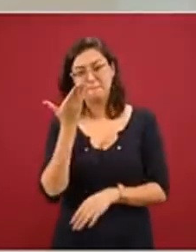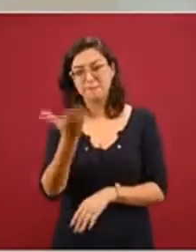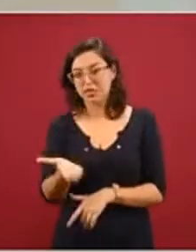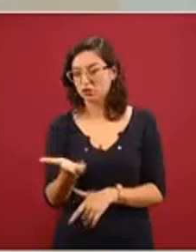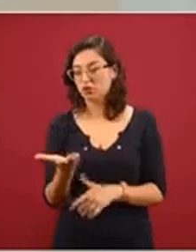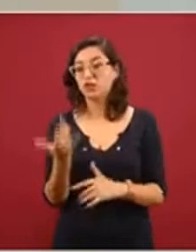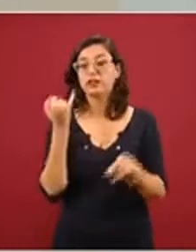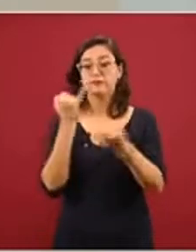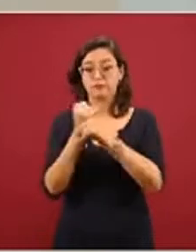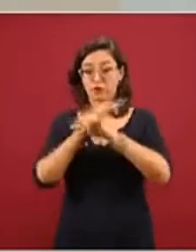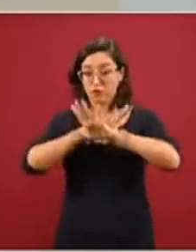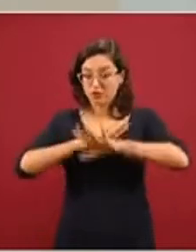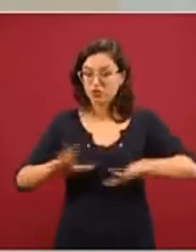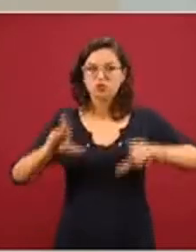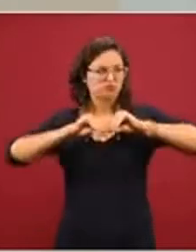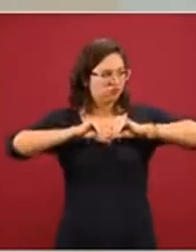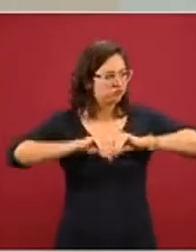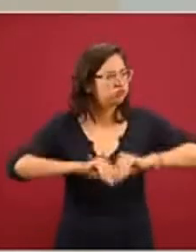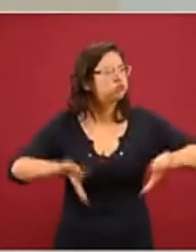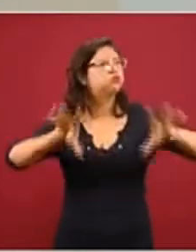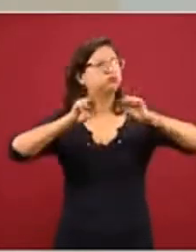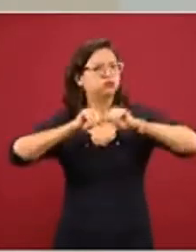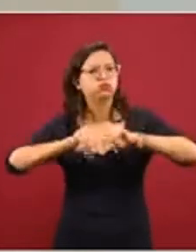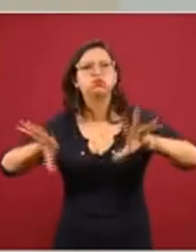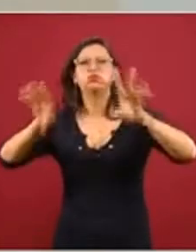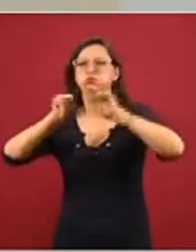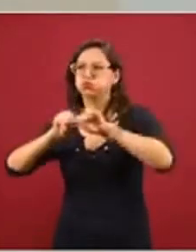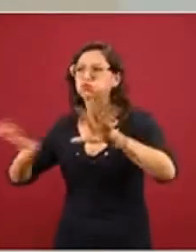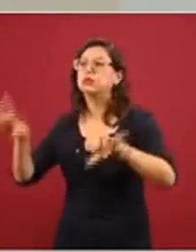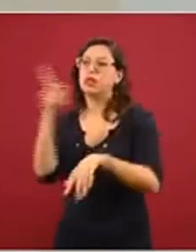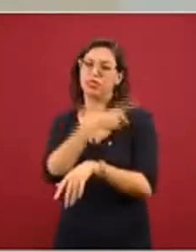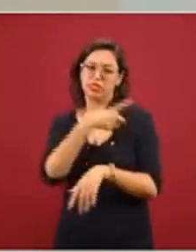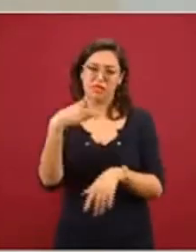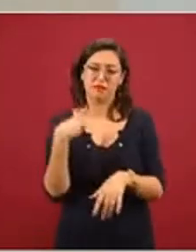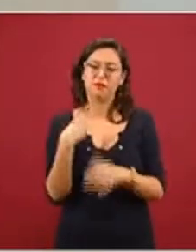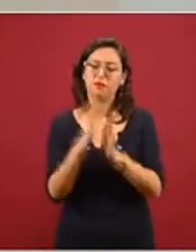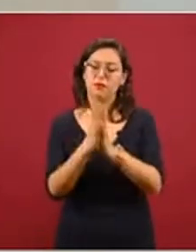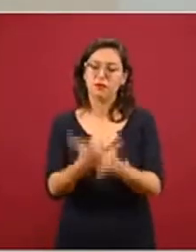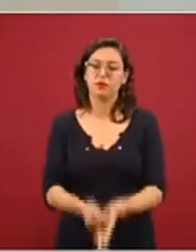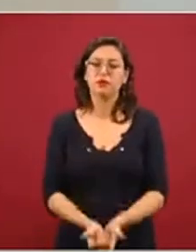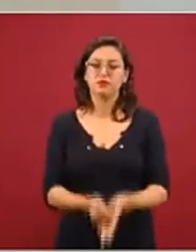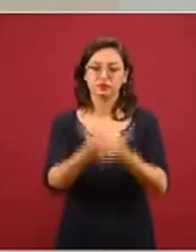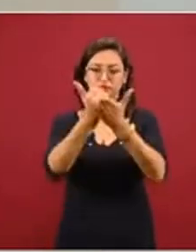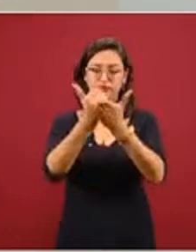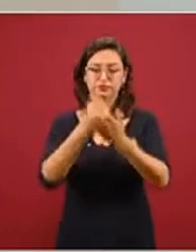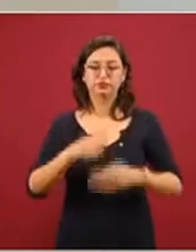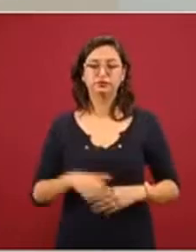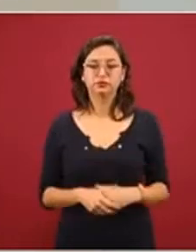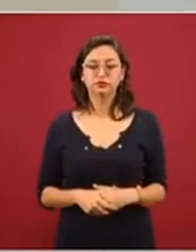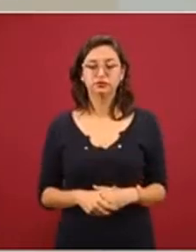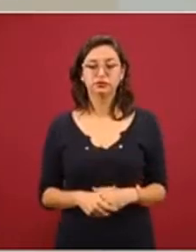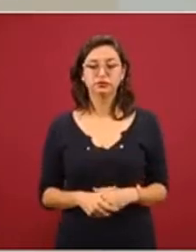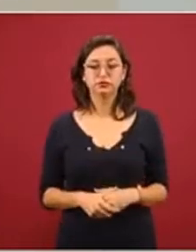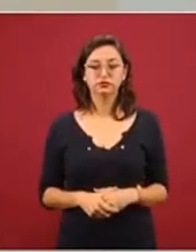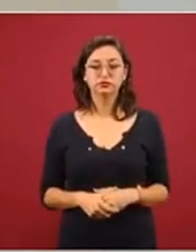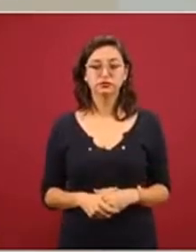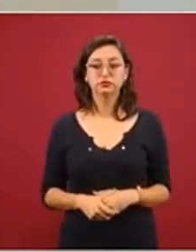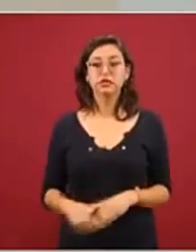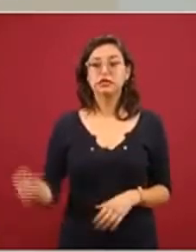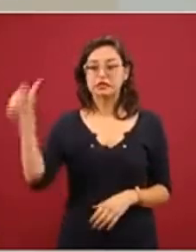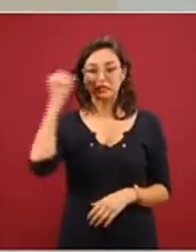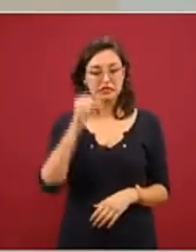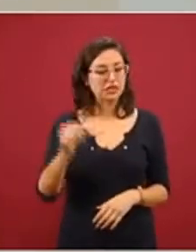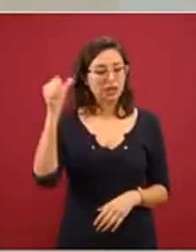nos ayuden a comunicar este concepto, esta idea, este mensaje. En todo momento y en todos